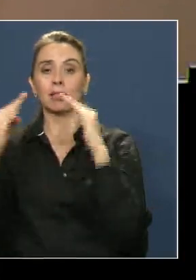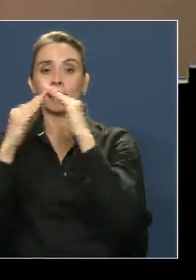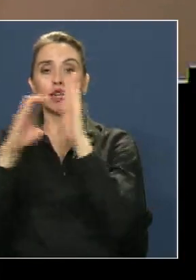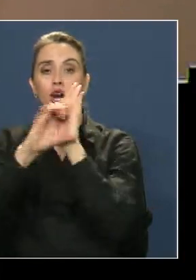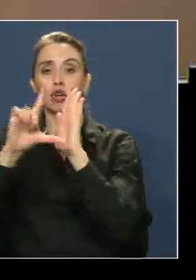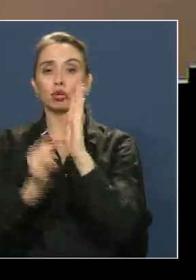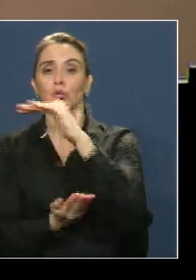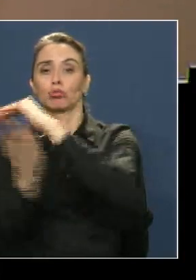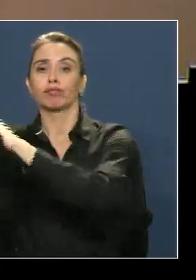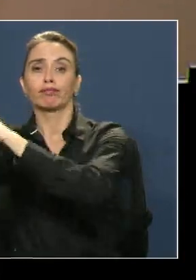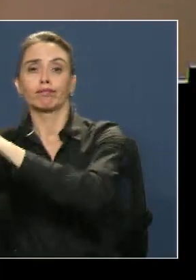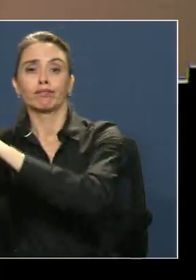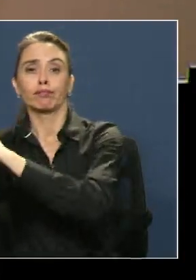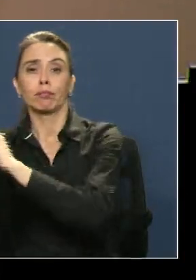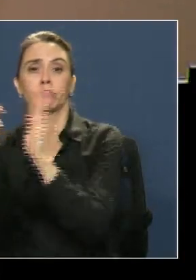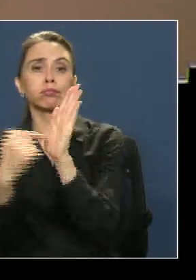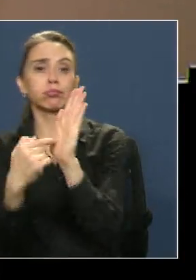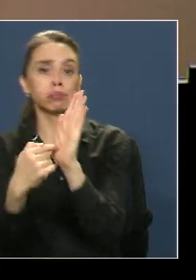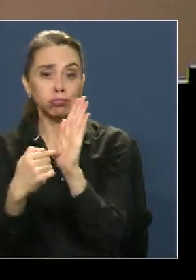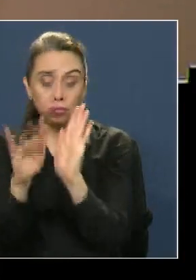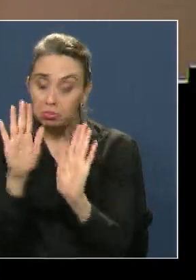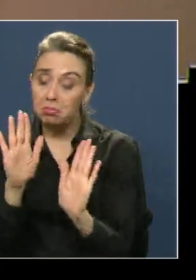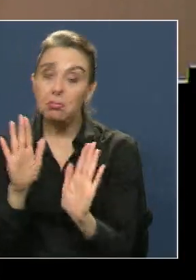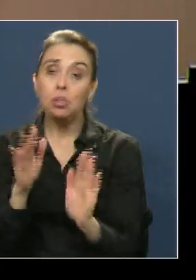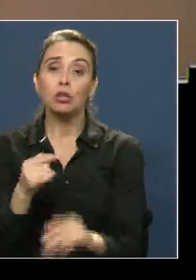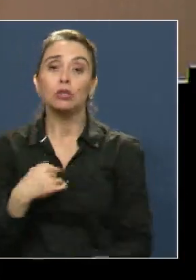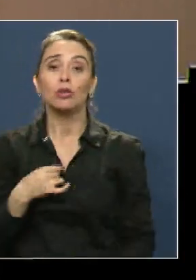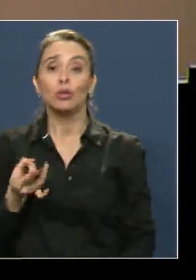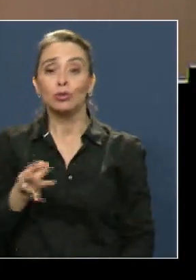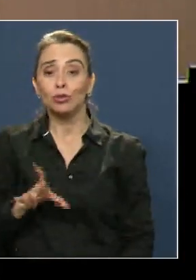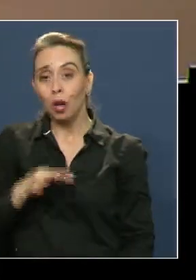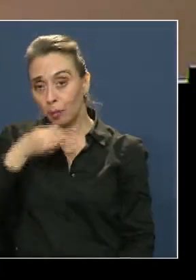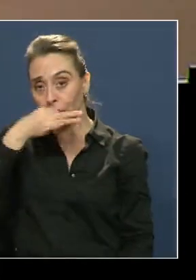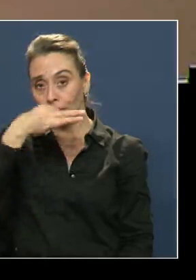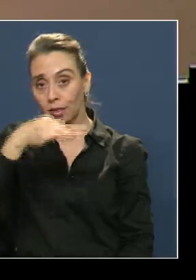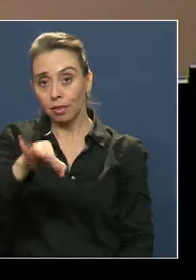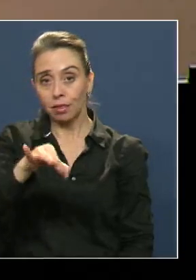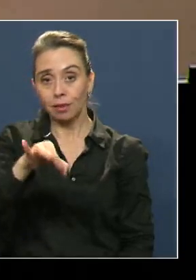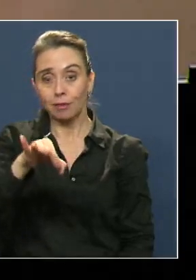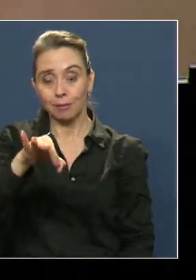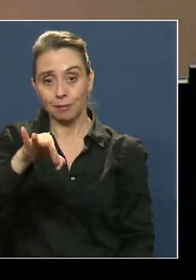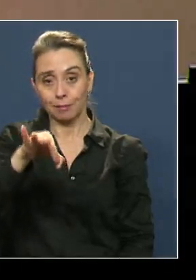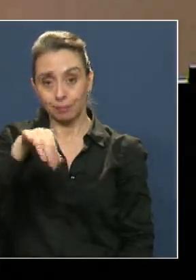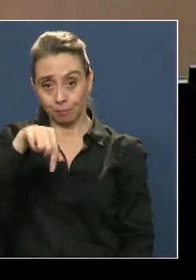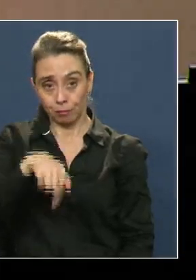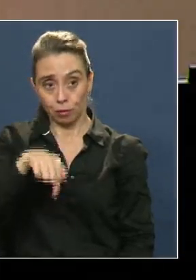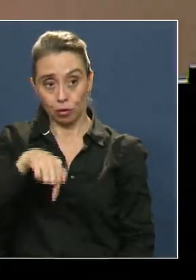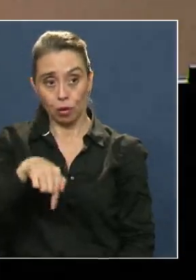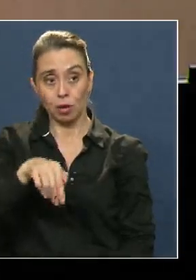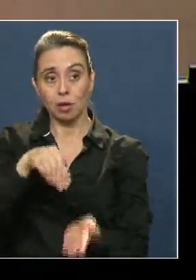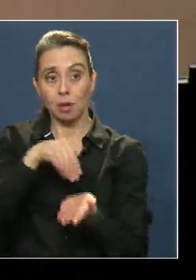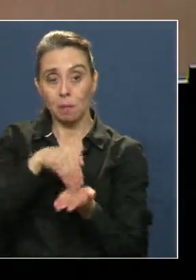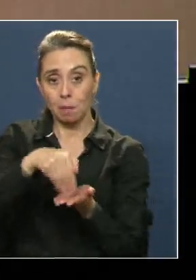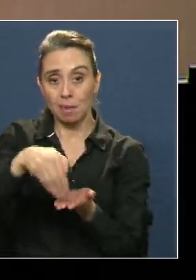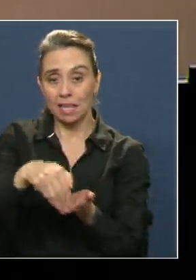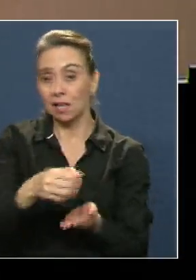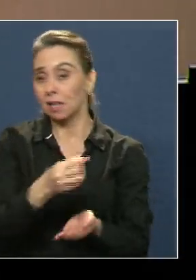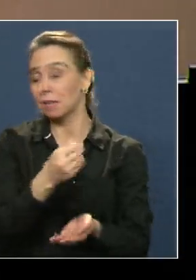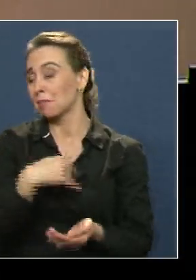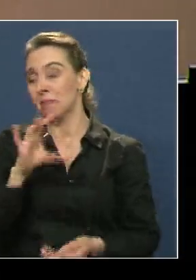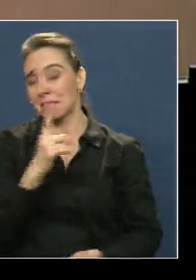Constitucional, quiero solo decir que hoy día miles,